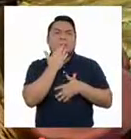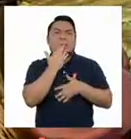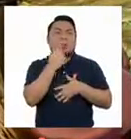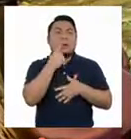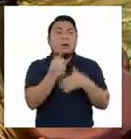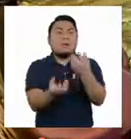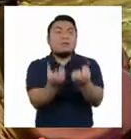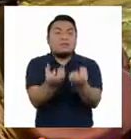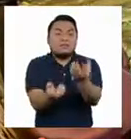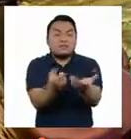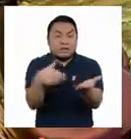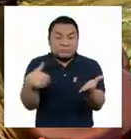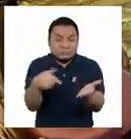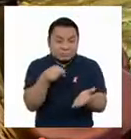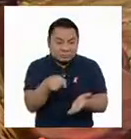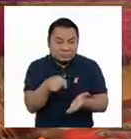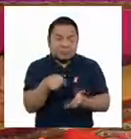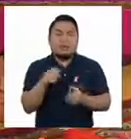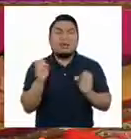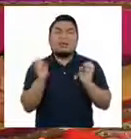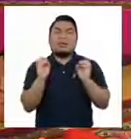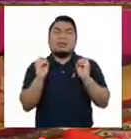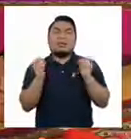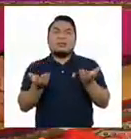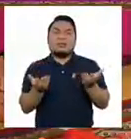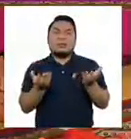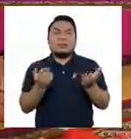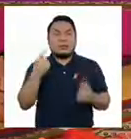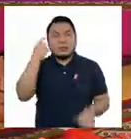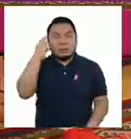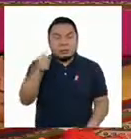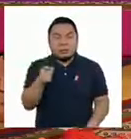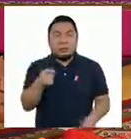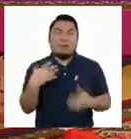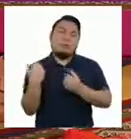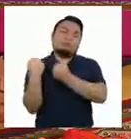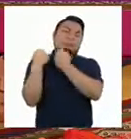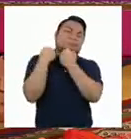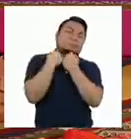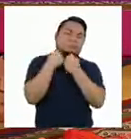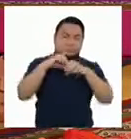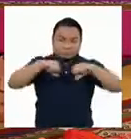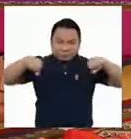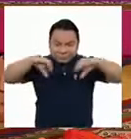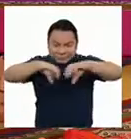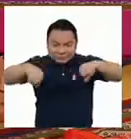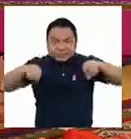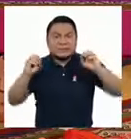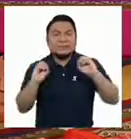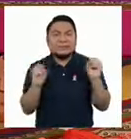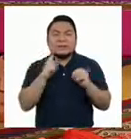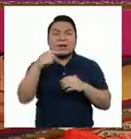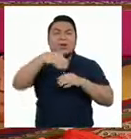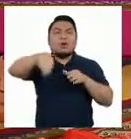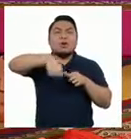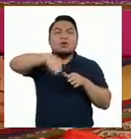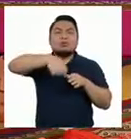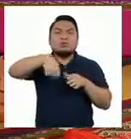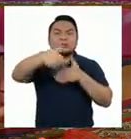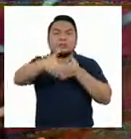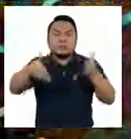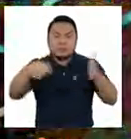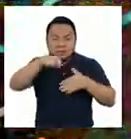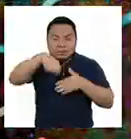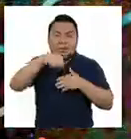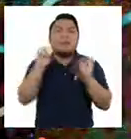fogón, nada. Entre las colchas, nada. En la cocina,